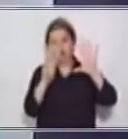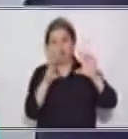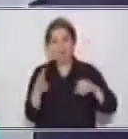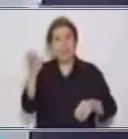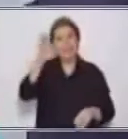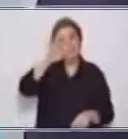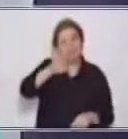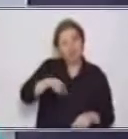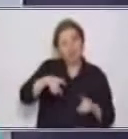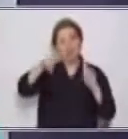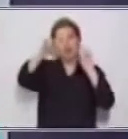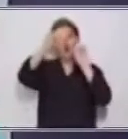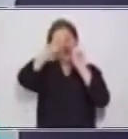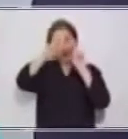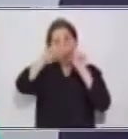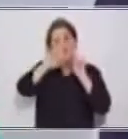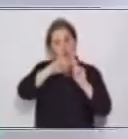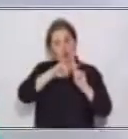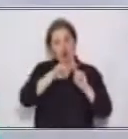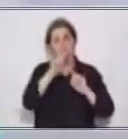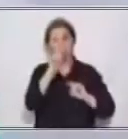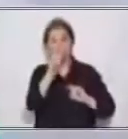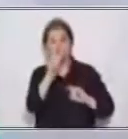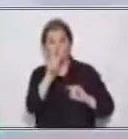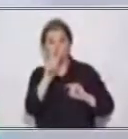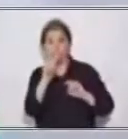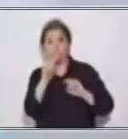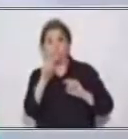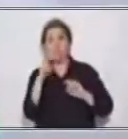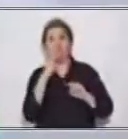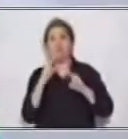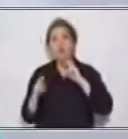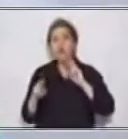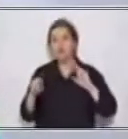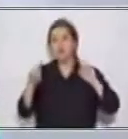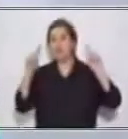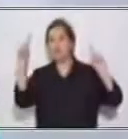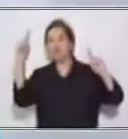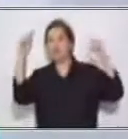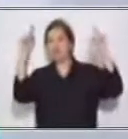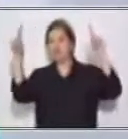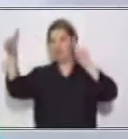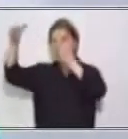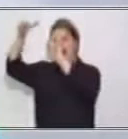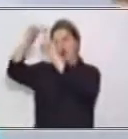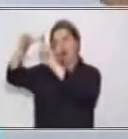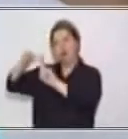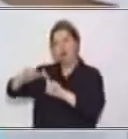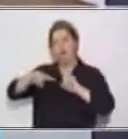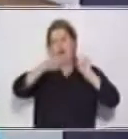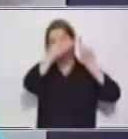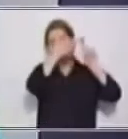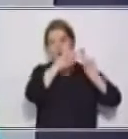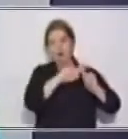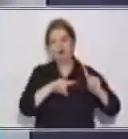luego sumo esas respuestas? ¿Crees tú que nos daría lo mismo? Probemos.